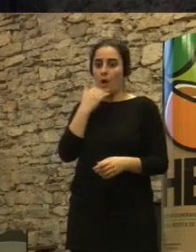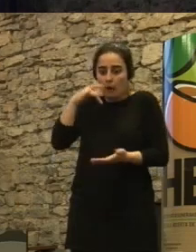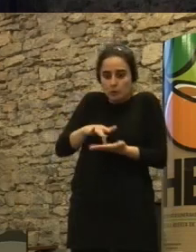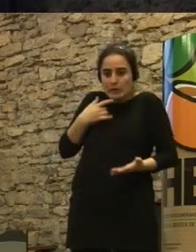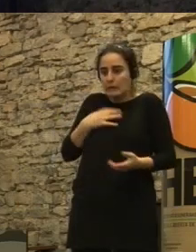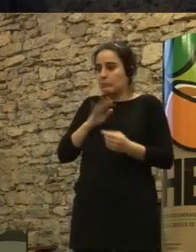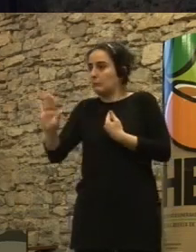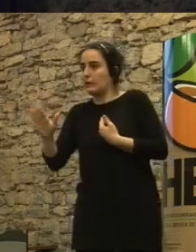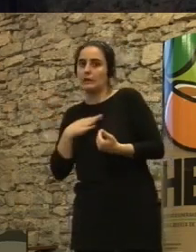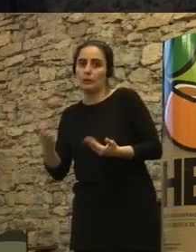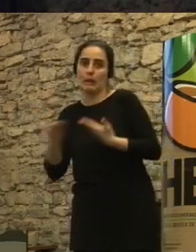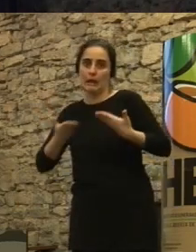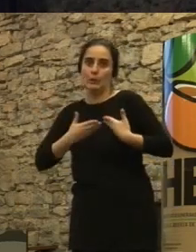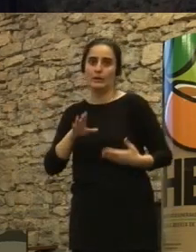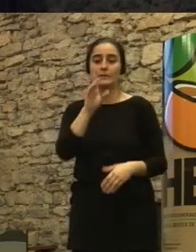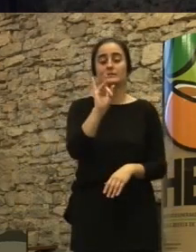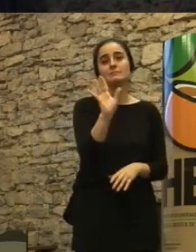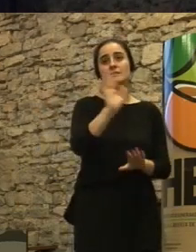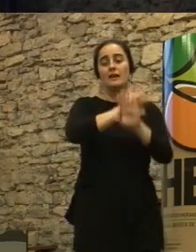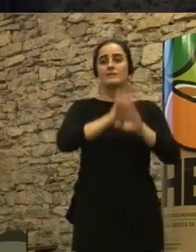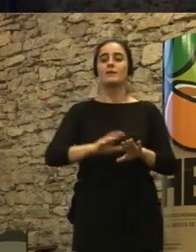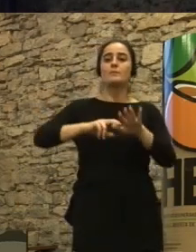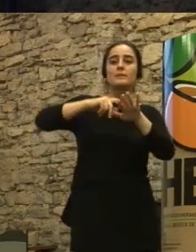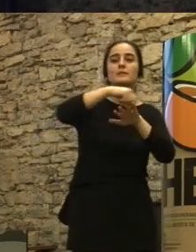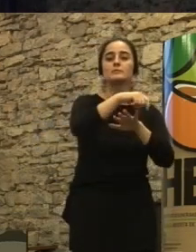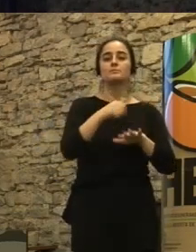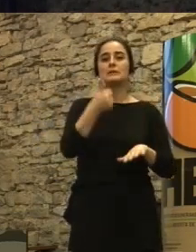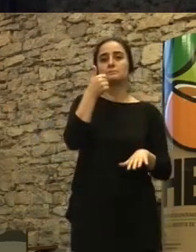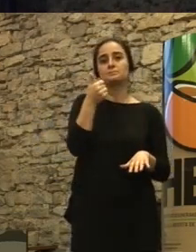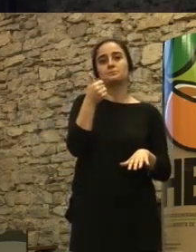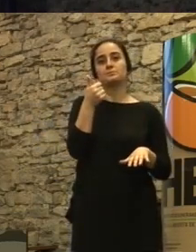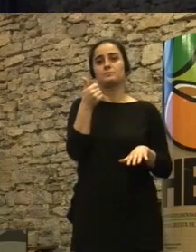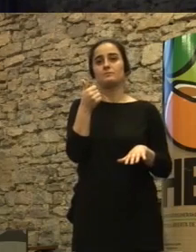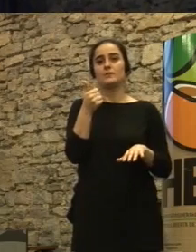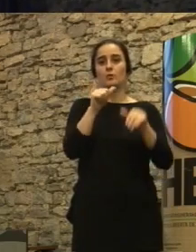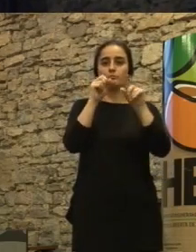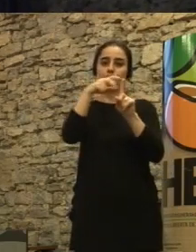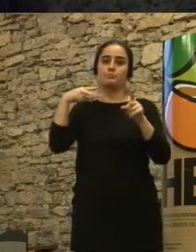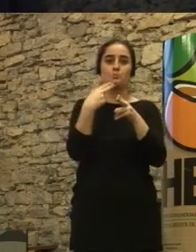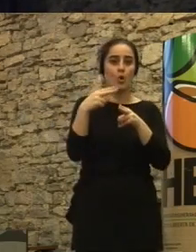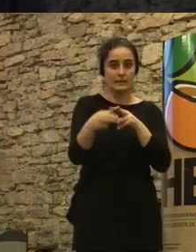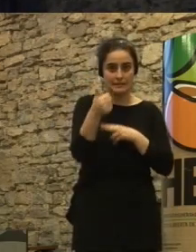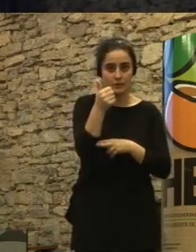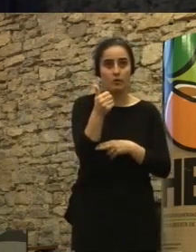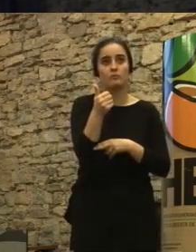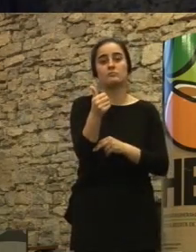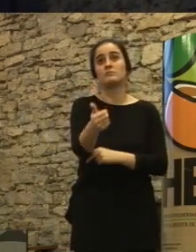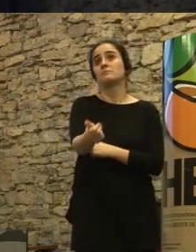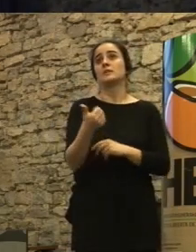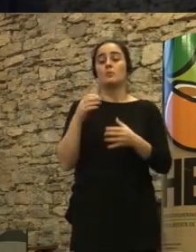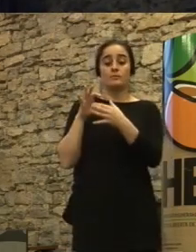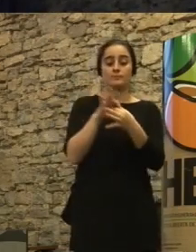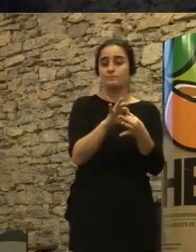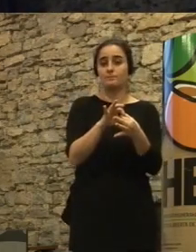Claro. Hmm. Bueno, yo creo que hay una dimensión de la escalera que es más política y que ya no depende de ella, pero que